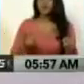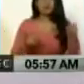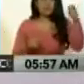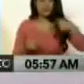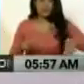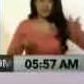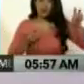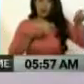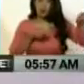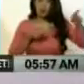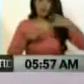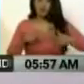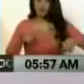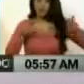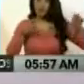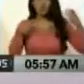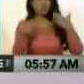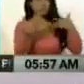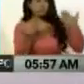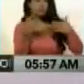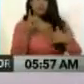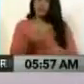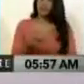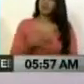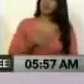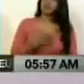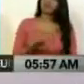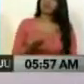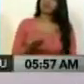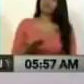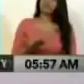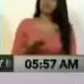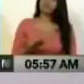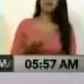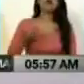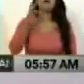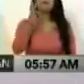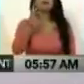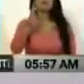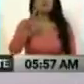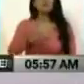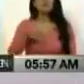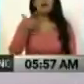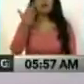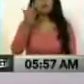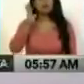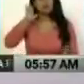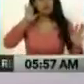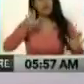electo por el pueblo de Estados Unidos, Donald Trump. Y se puedan superar